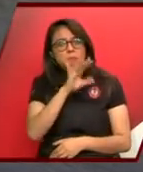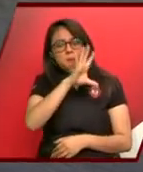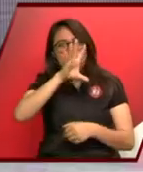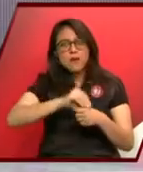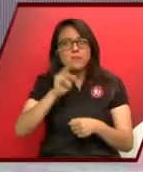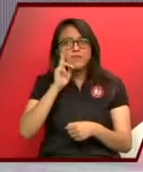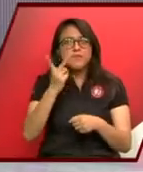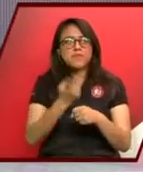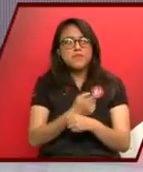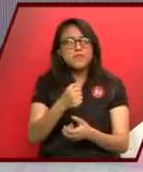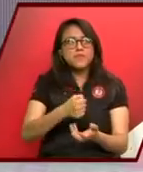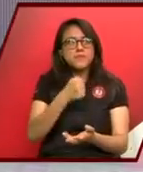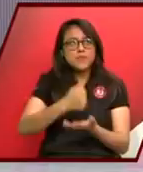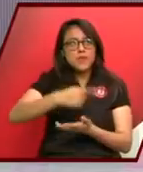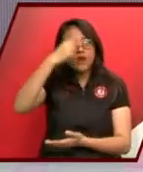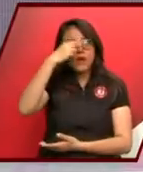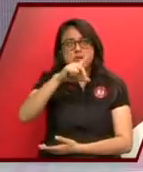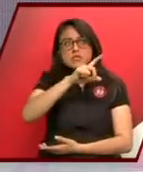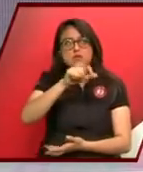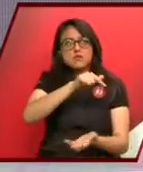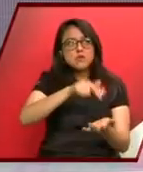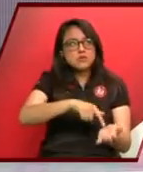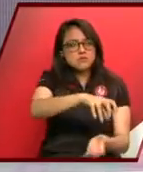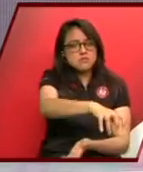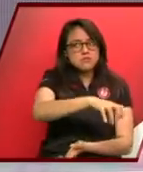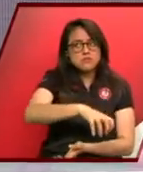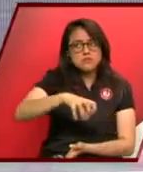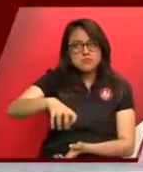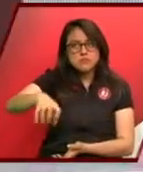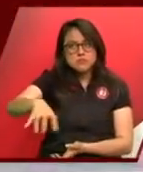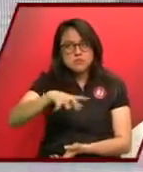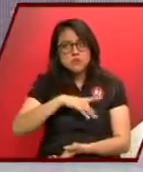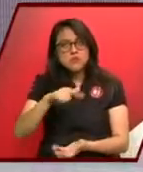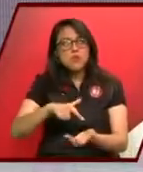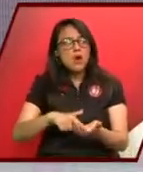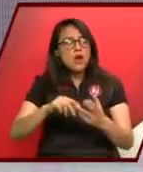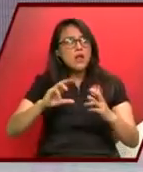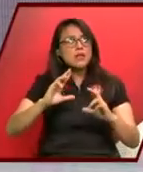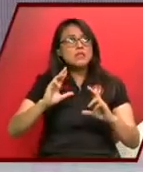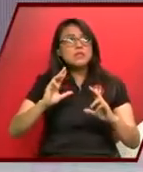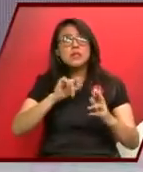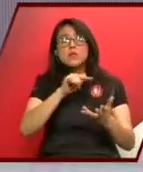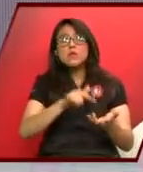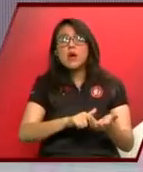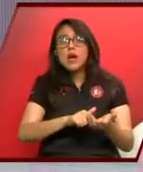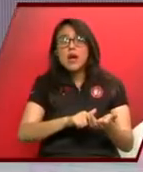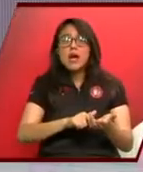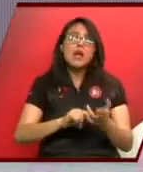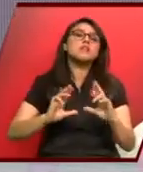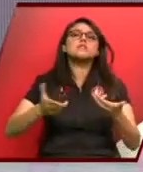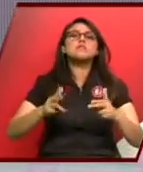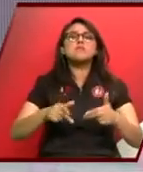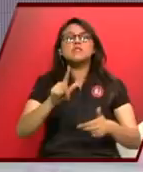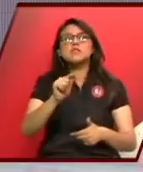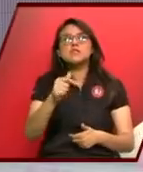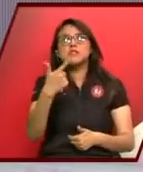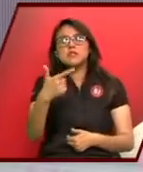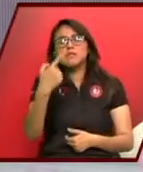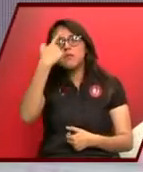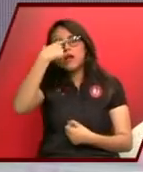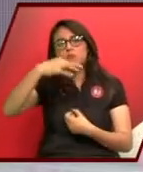redondear esto. En la Ciudad de México son 100 puntos para votar. En Chiapas, tan alejado de la Ciudad de México, tienen 77 para